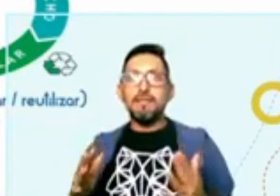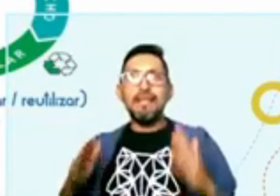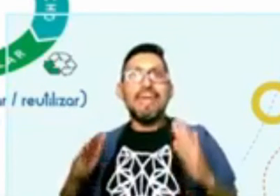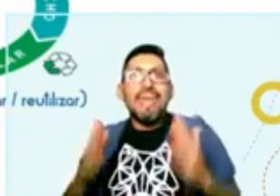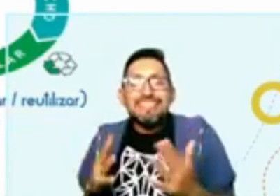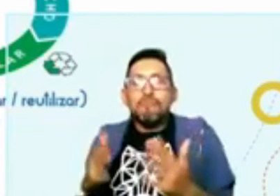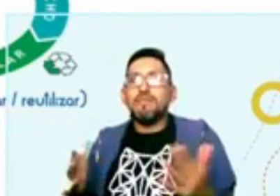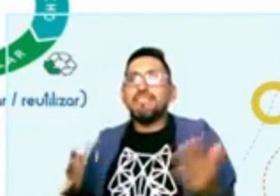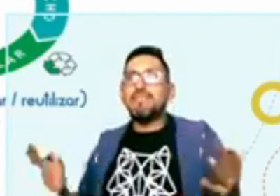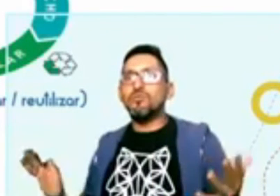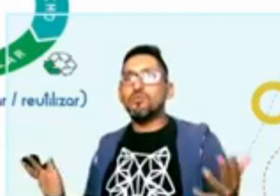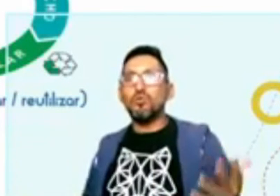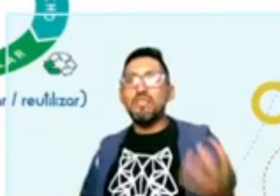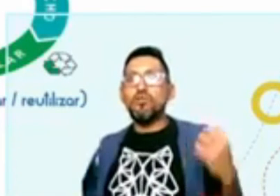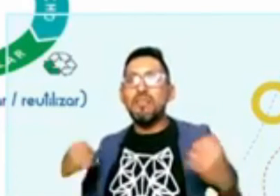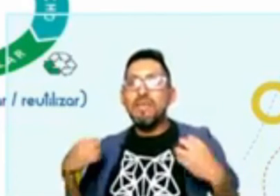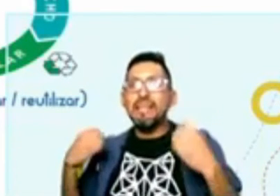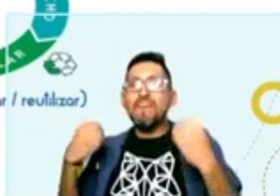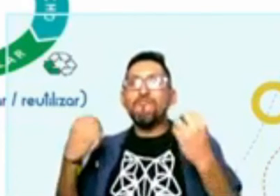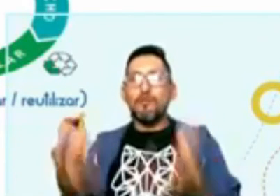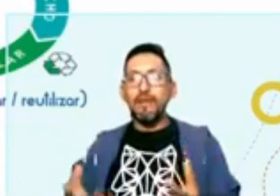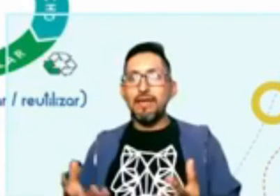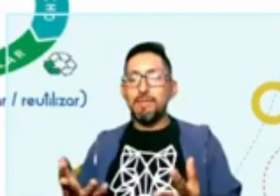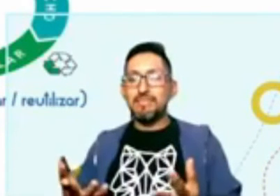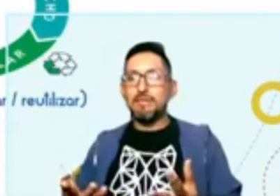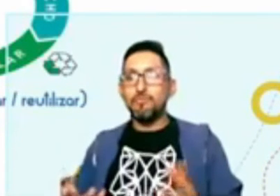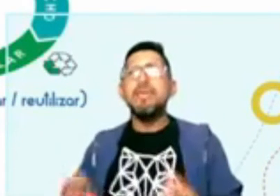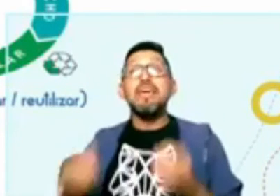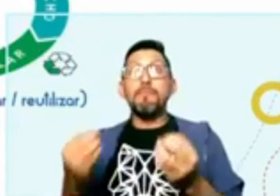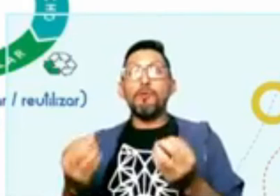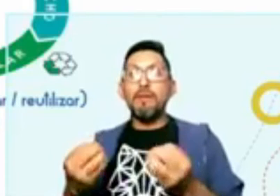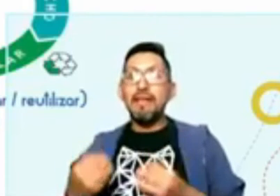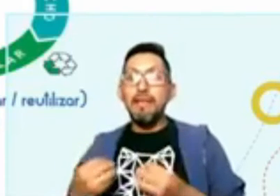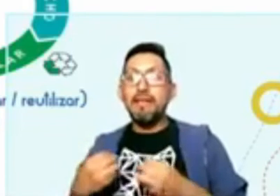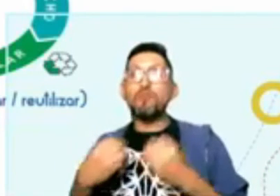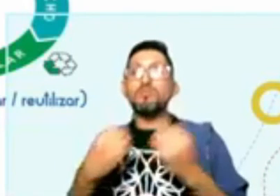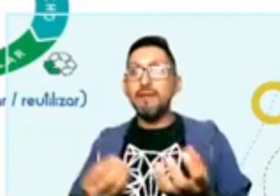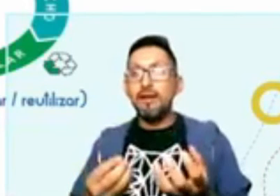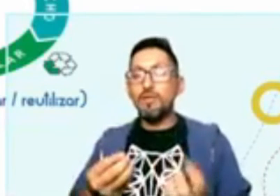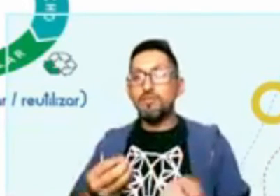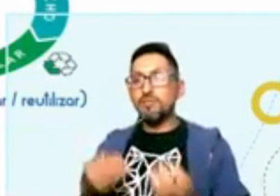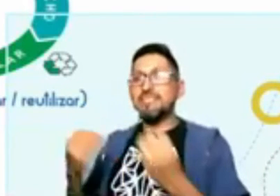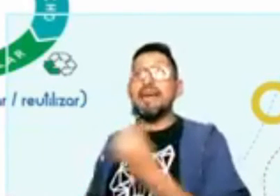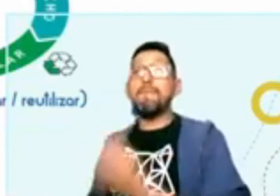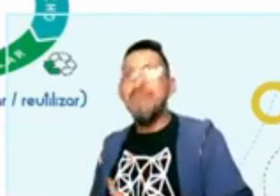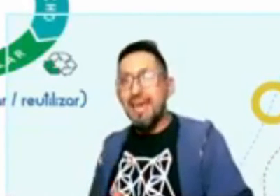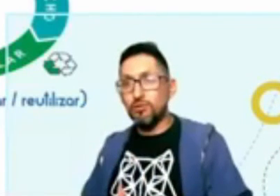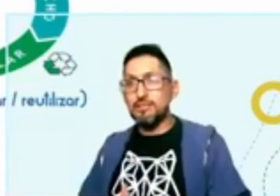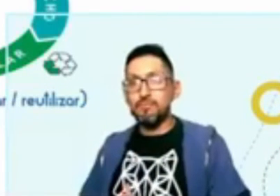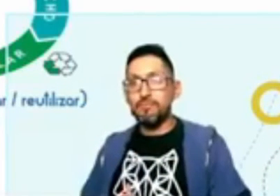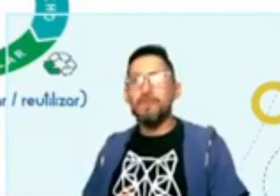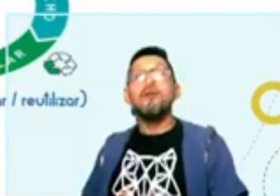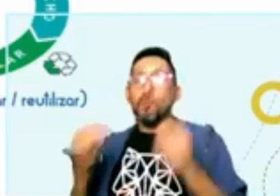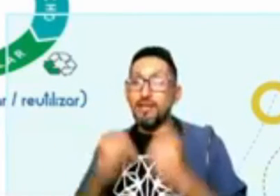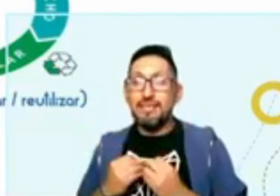permite decir qué estamos haciendo nosotros, de dónde viene la forma en la que pensamos y por qué vale la pena conservar algunas cosas y cambiar